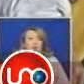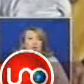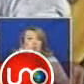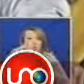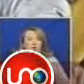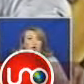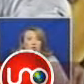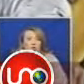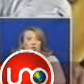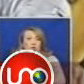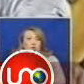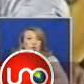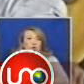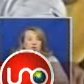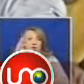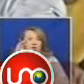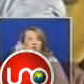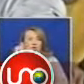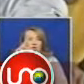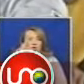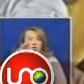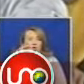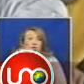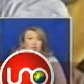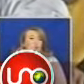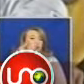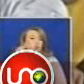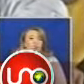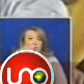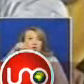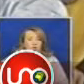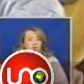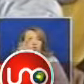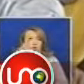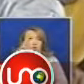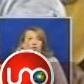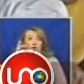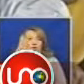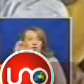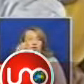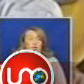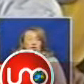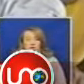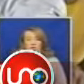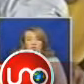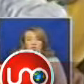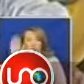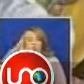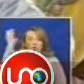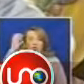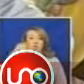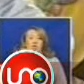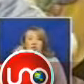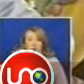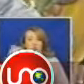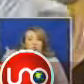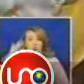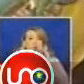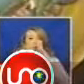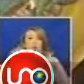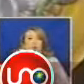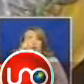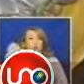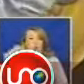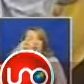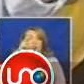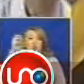misma lógica, entre comillas, no hay mayor cómplice de la FARC que el gobierno de Uribe, porque si nosotros tenemos un campamento de la FARC, él tiene 200. ¿O acaso la FARC